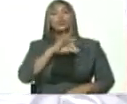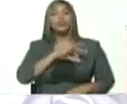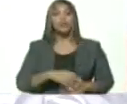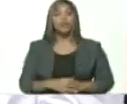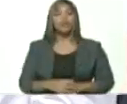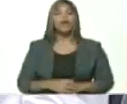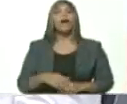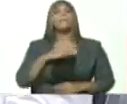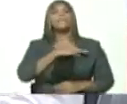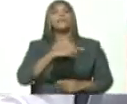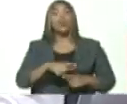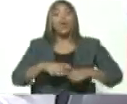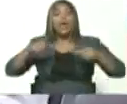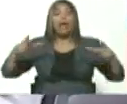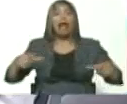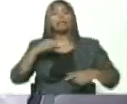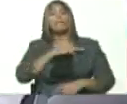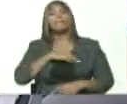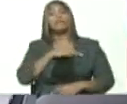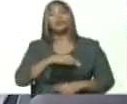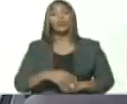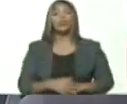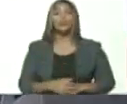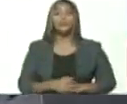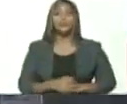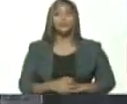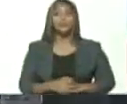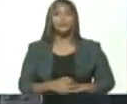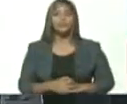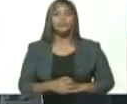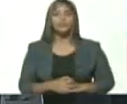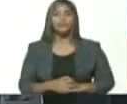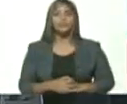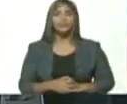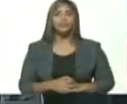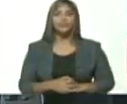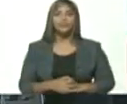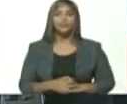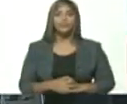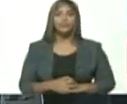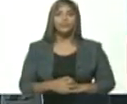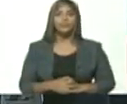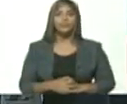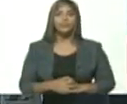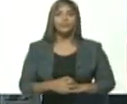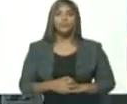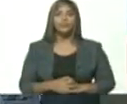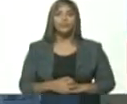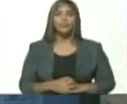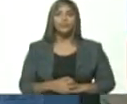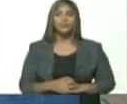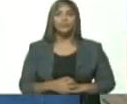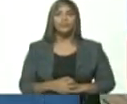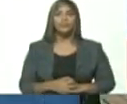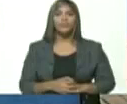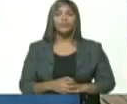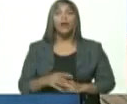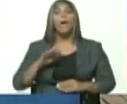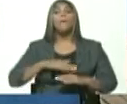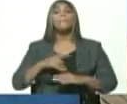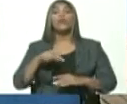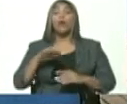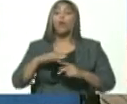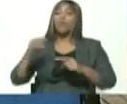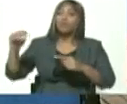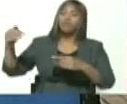grandes misiones socialistas de Venezuela, que ha estado vulnerado producto de la agresión de más